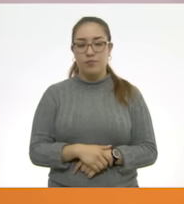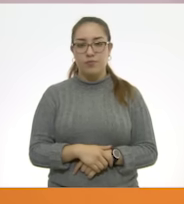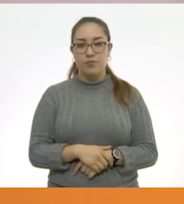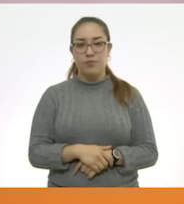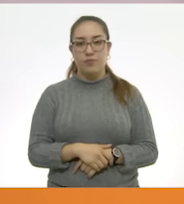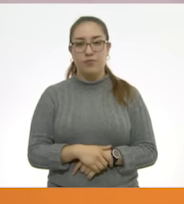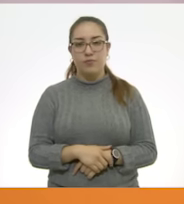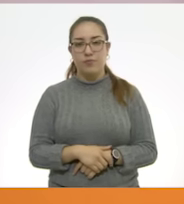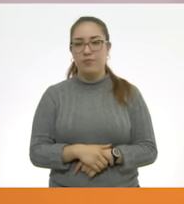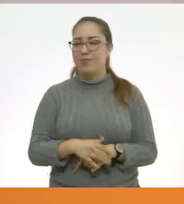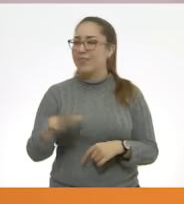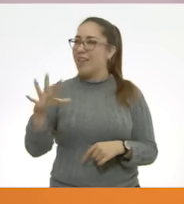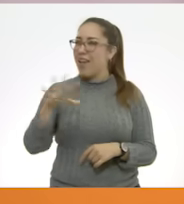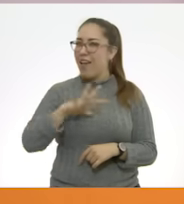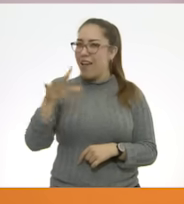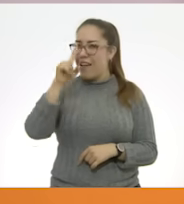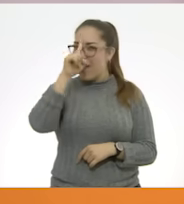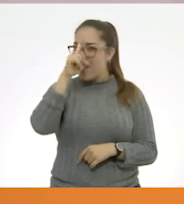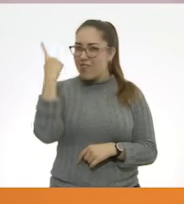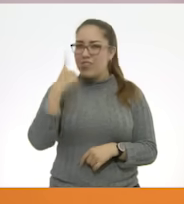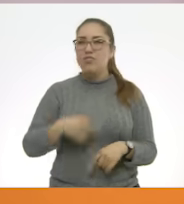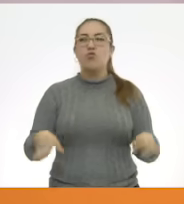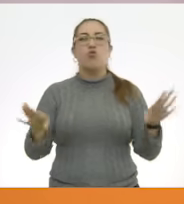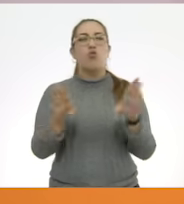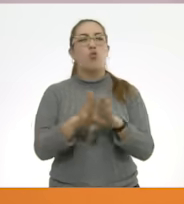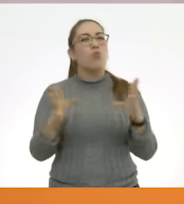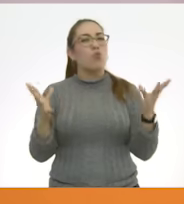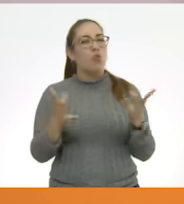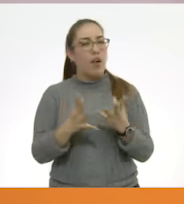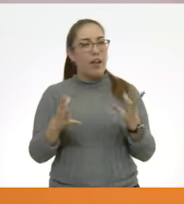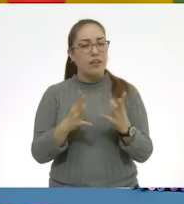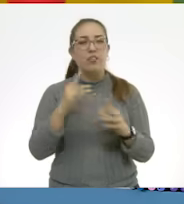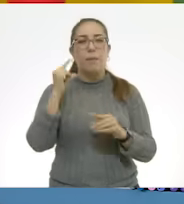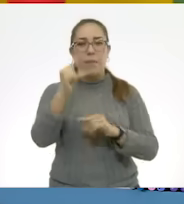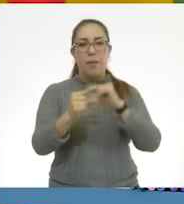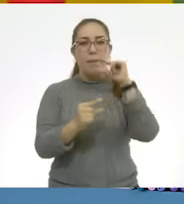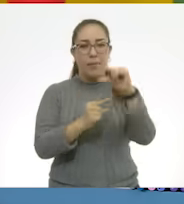Hay un truco muy fácil para terminarla y que te las puedas ir aprendiendo poco a poco.